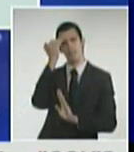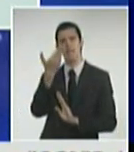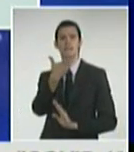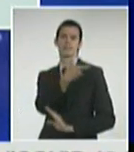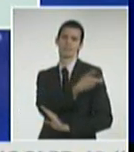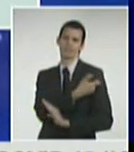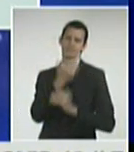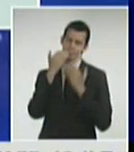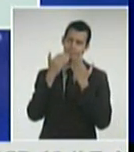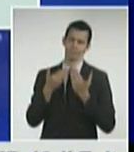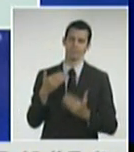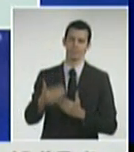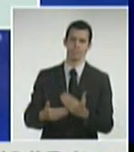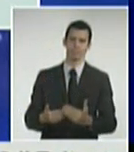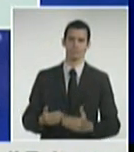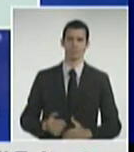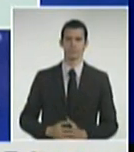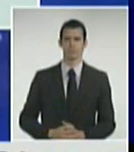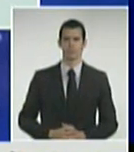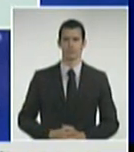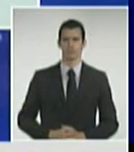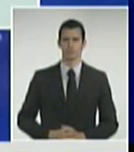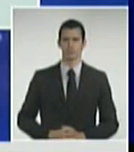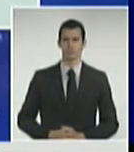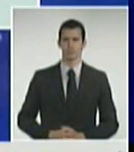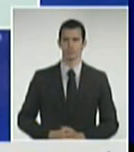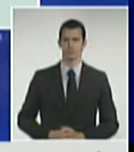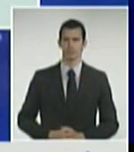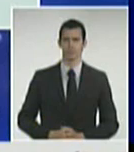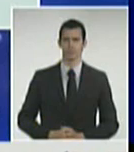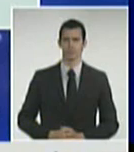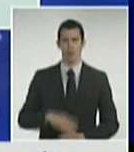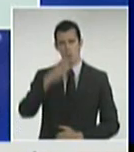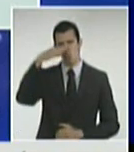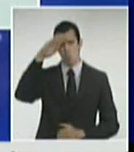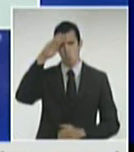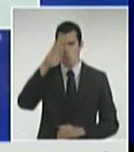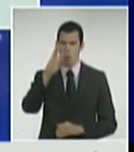ya Cuba con